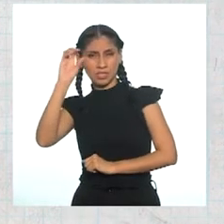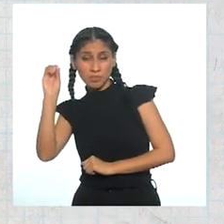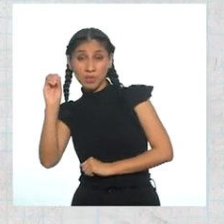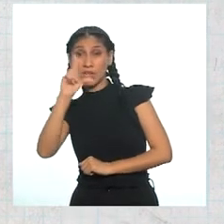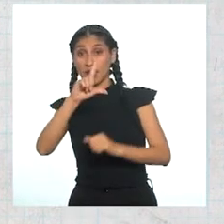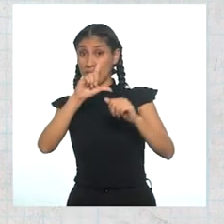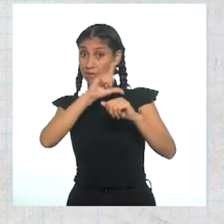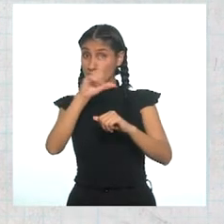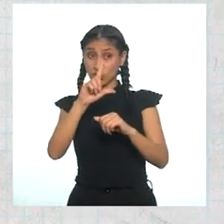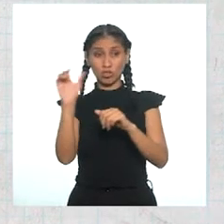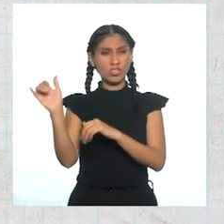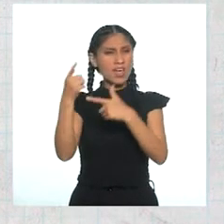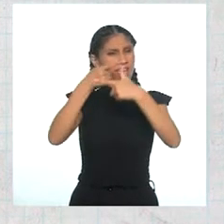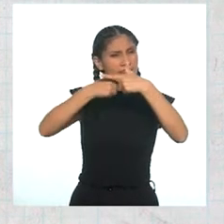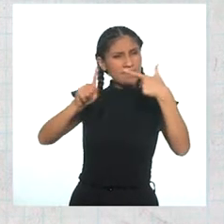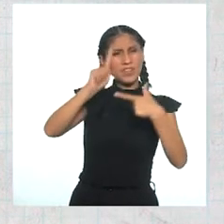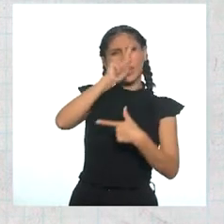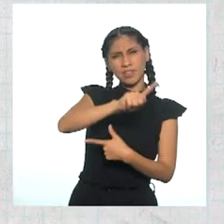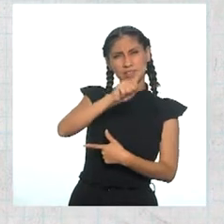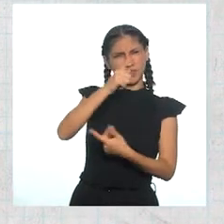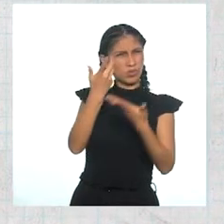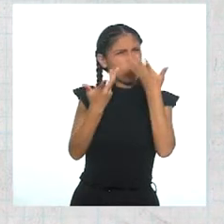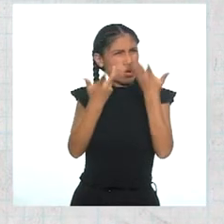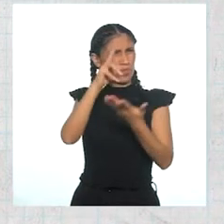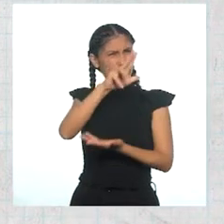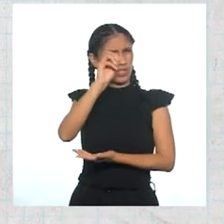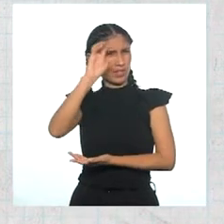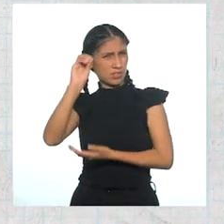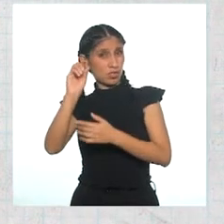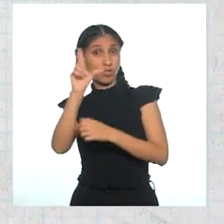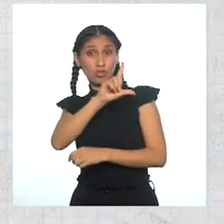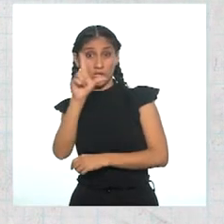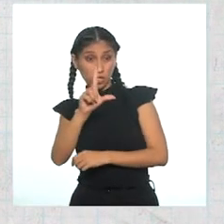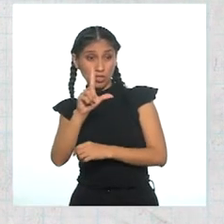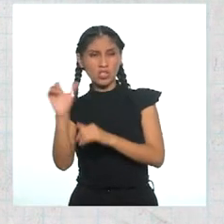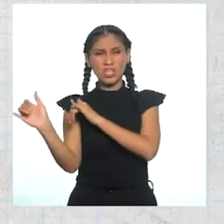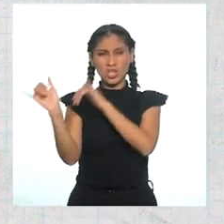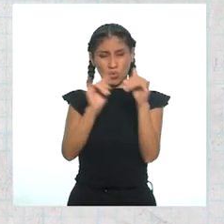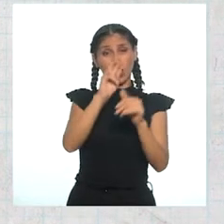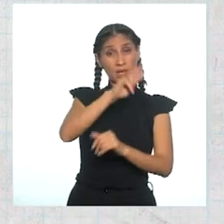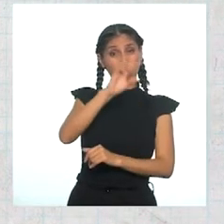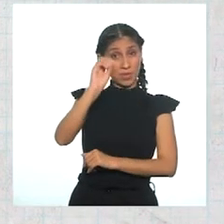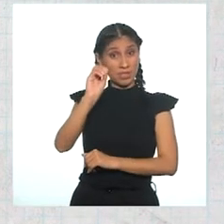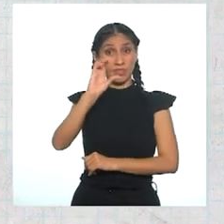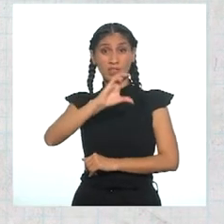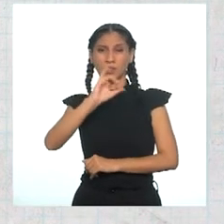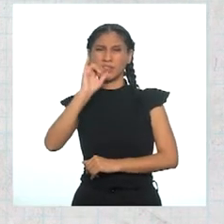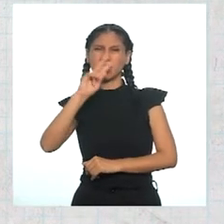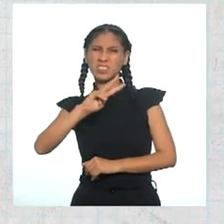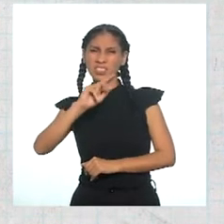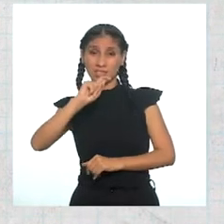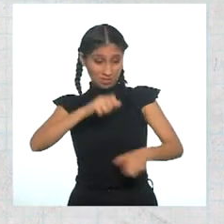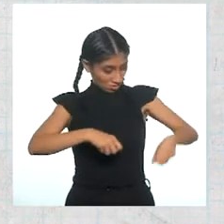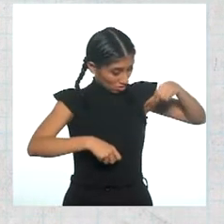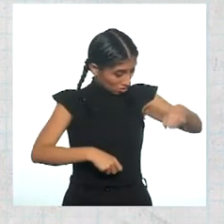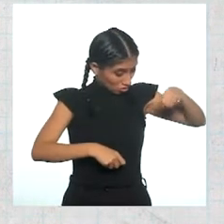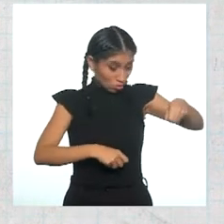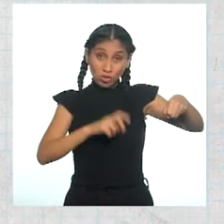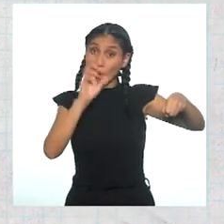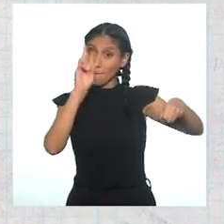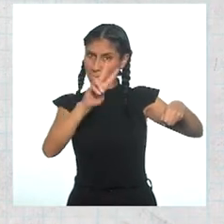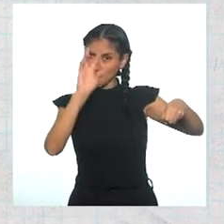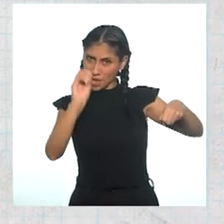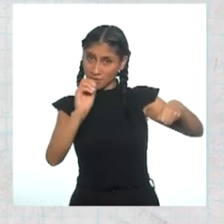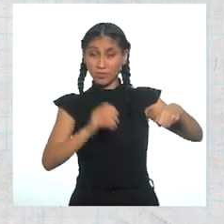litros es igual a 20 cilindros. Eso quiere decir que con los 6000 litros de agua que contiene la cisterna, se podrán